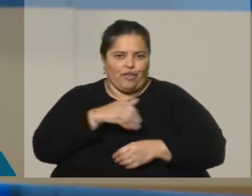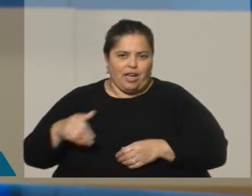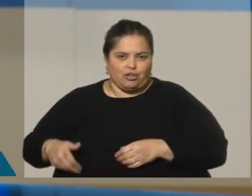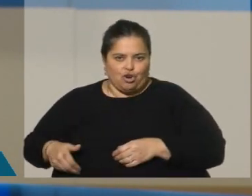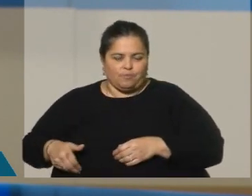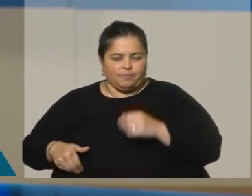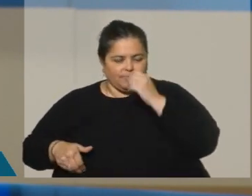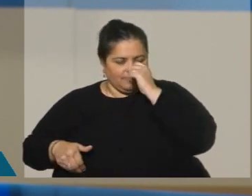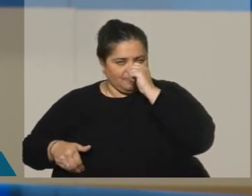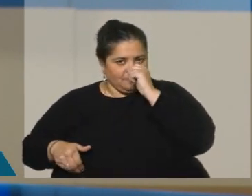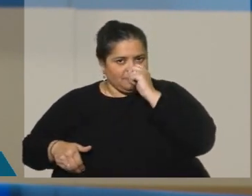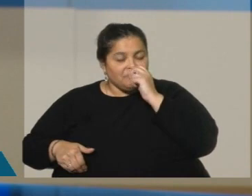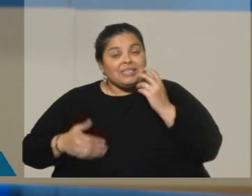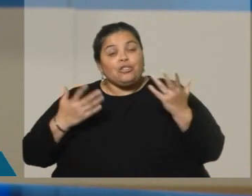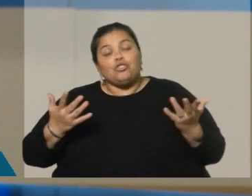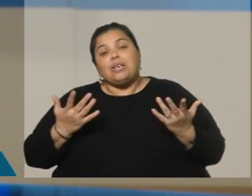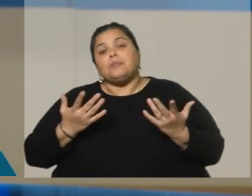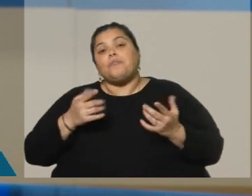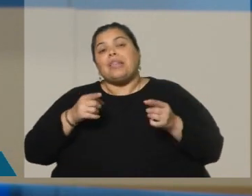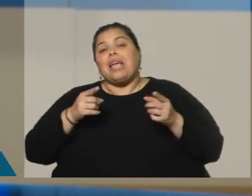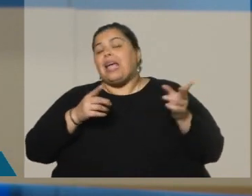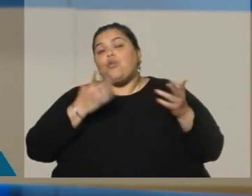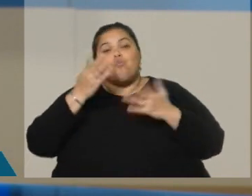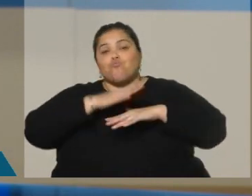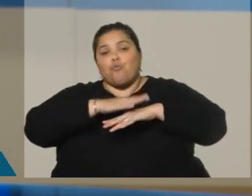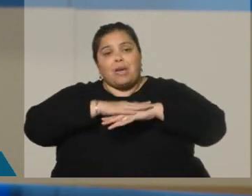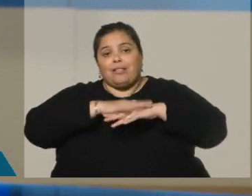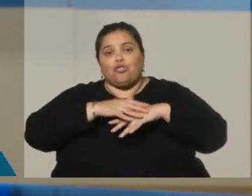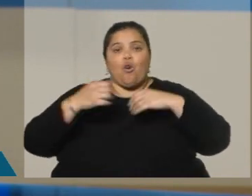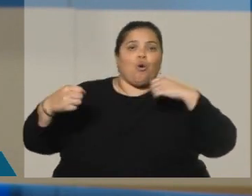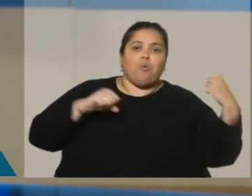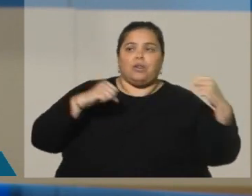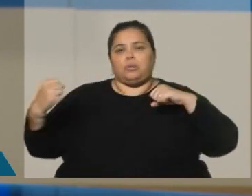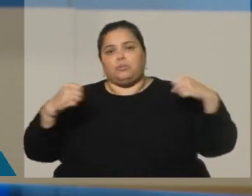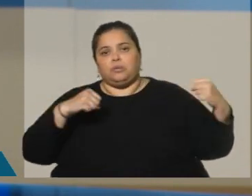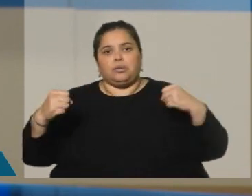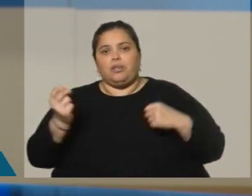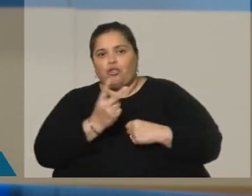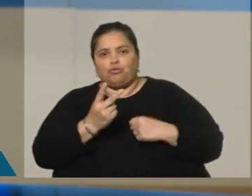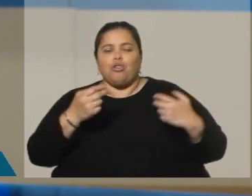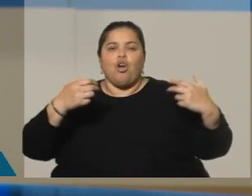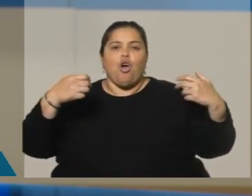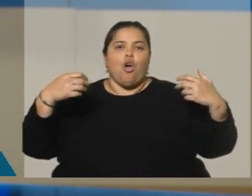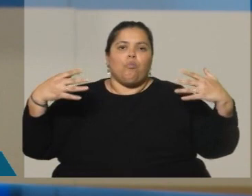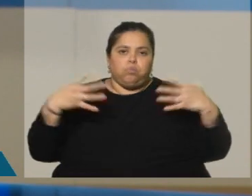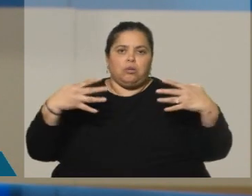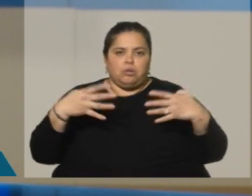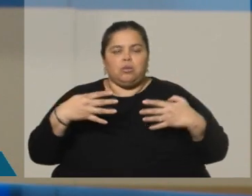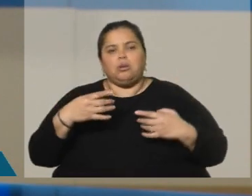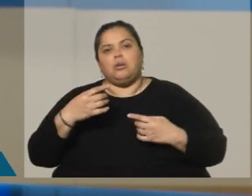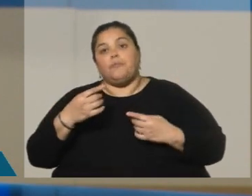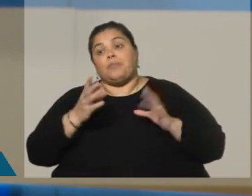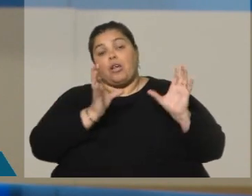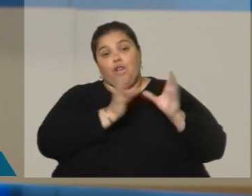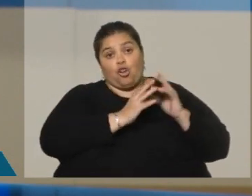el tema fue que a determinada altura de esa pulseada digamos de esa lucha entre los sectores más